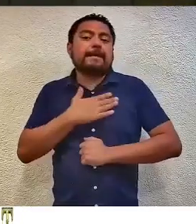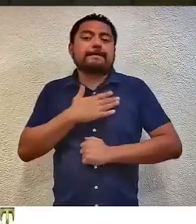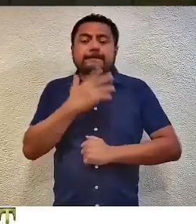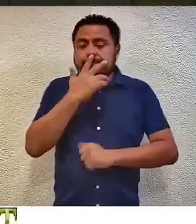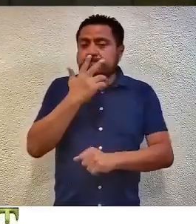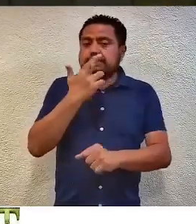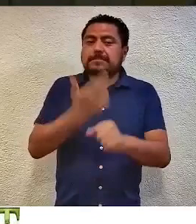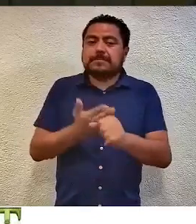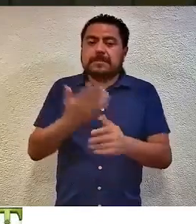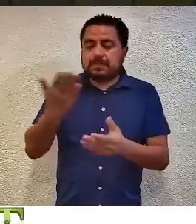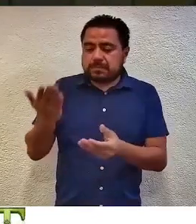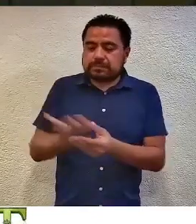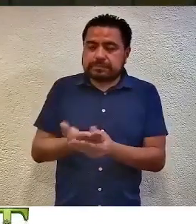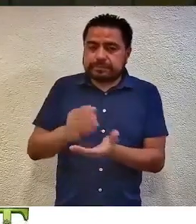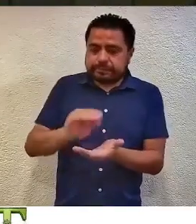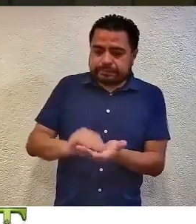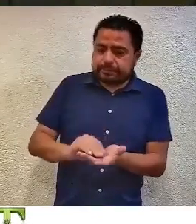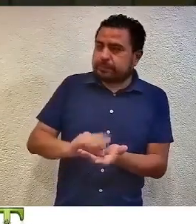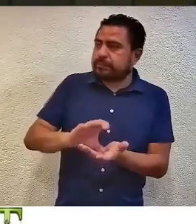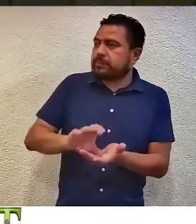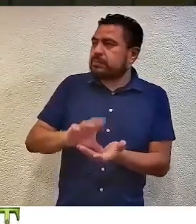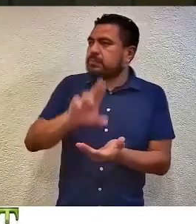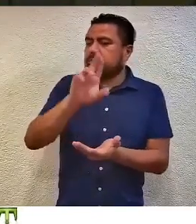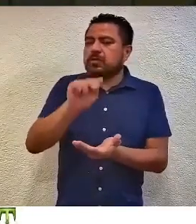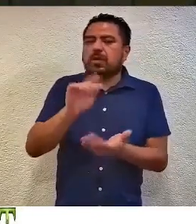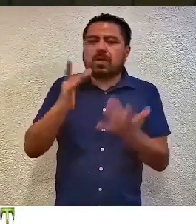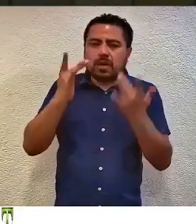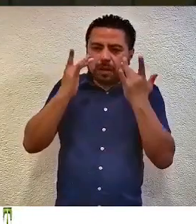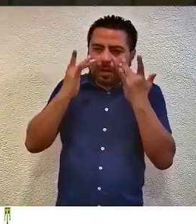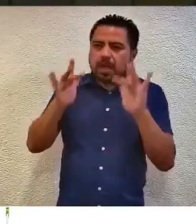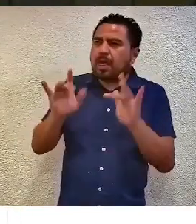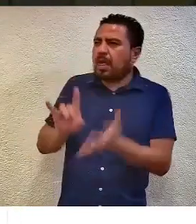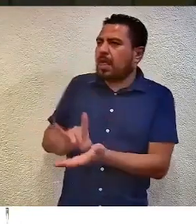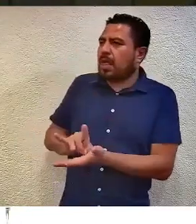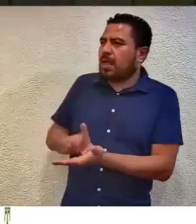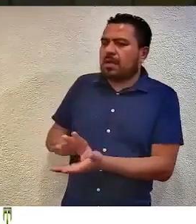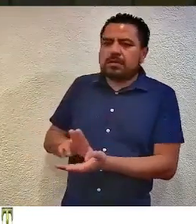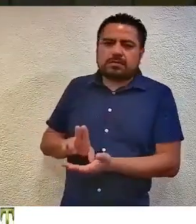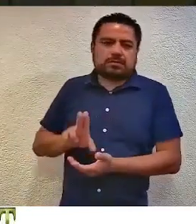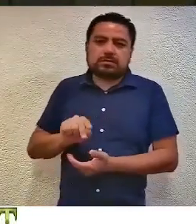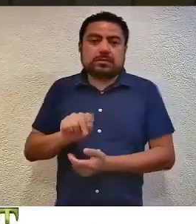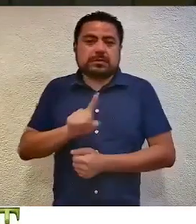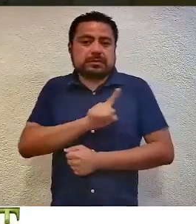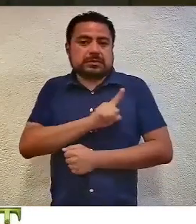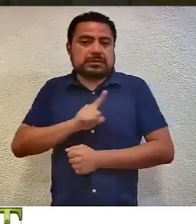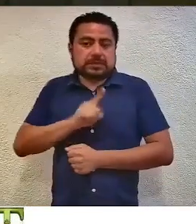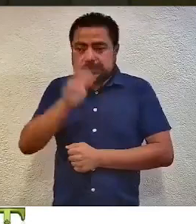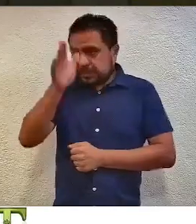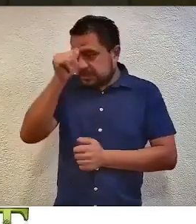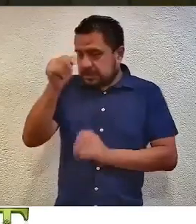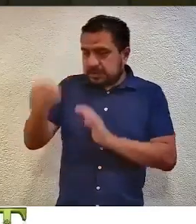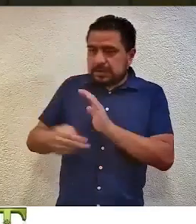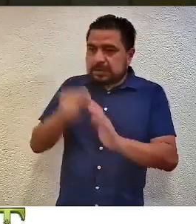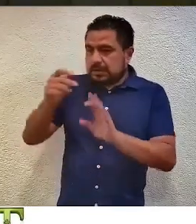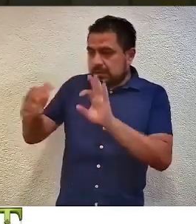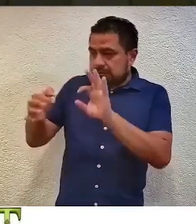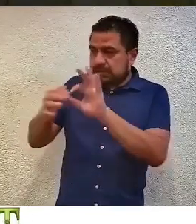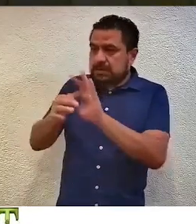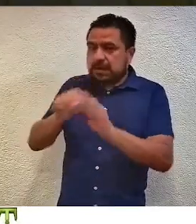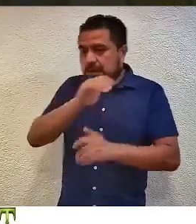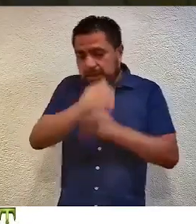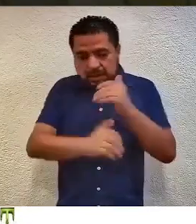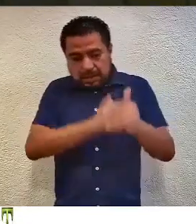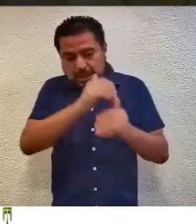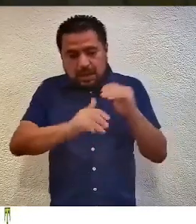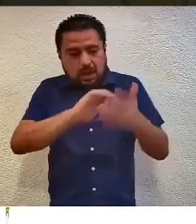un expediente no de un despido injustificado, sino de un convenio de terminación de